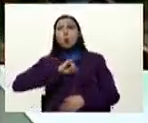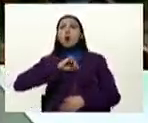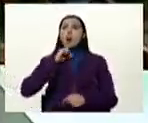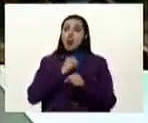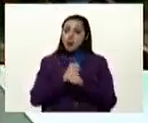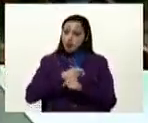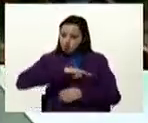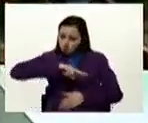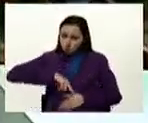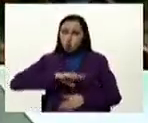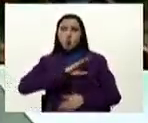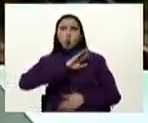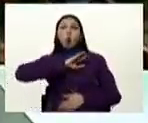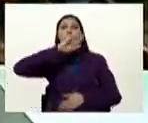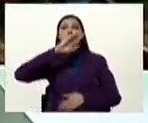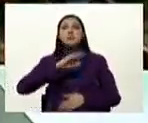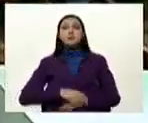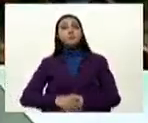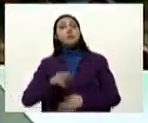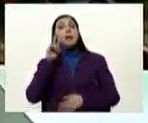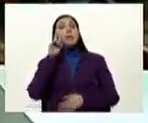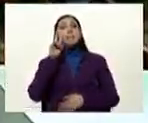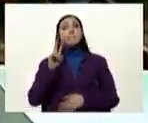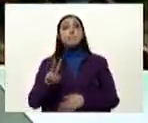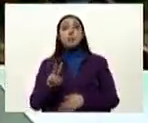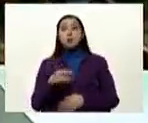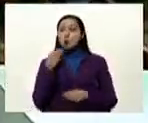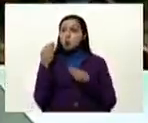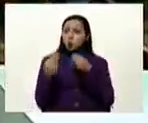por lo nuestro y ver